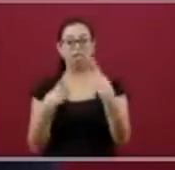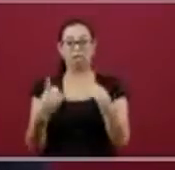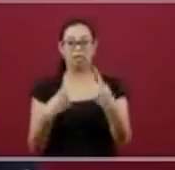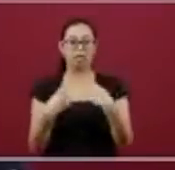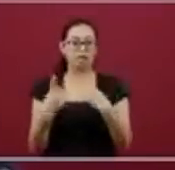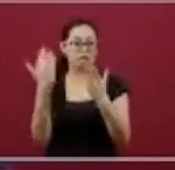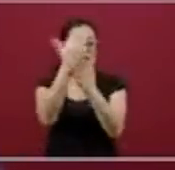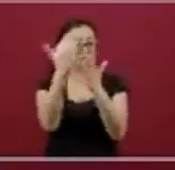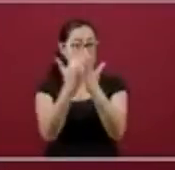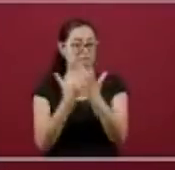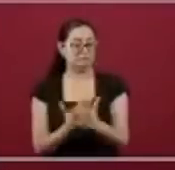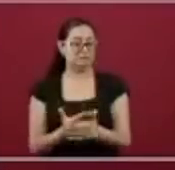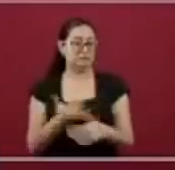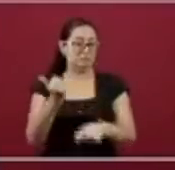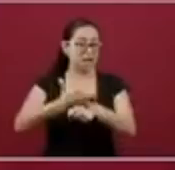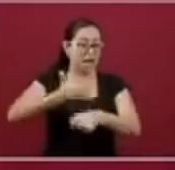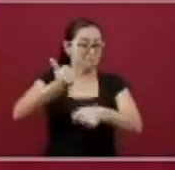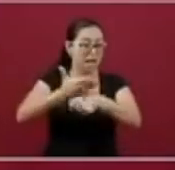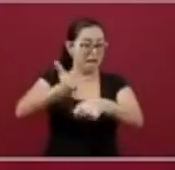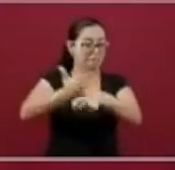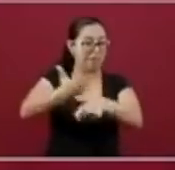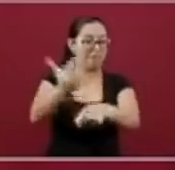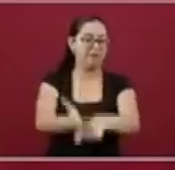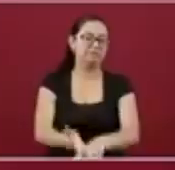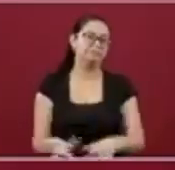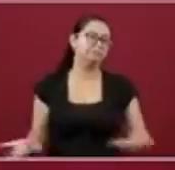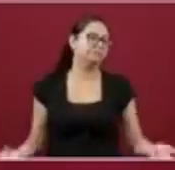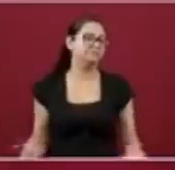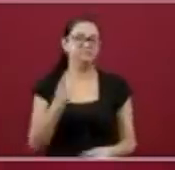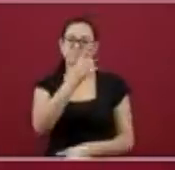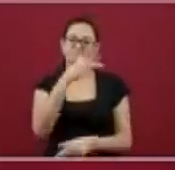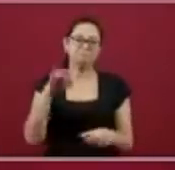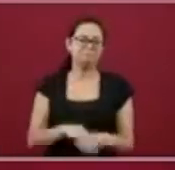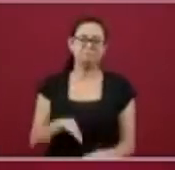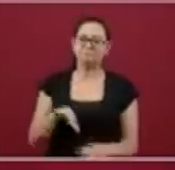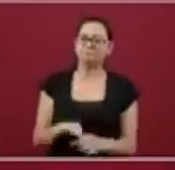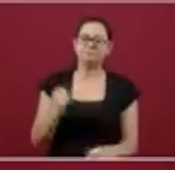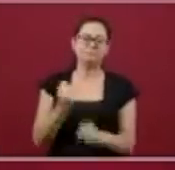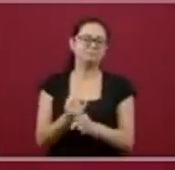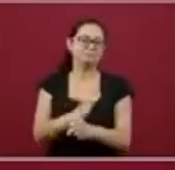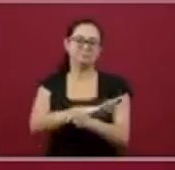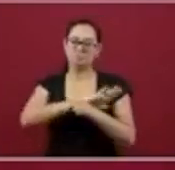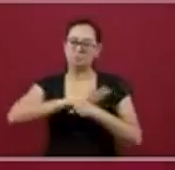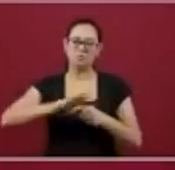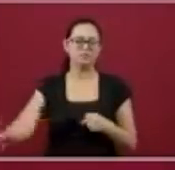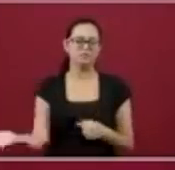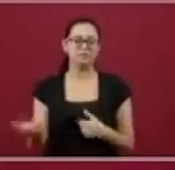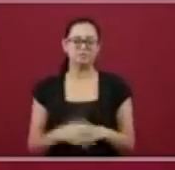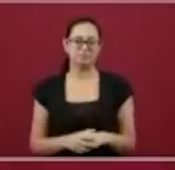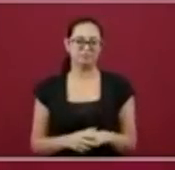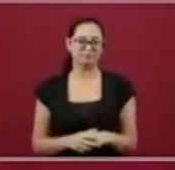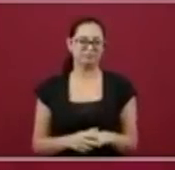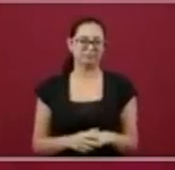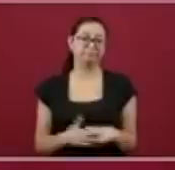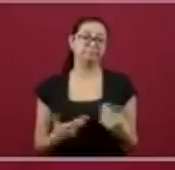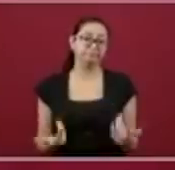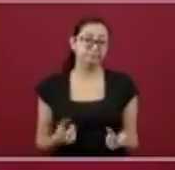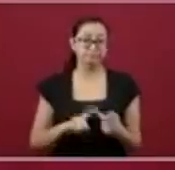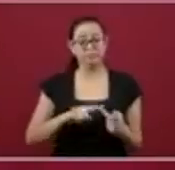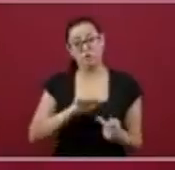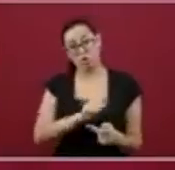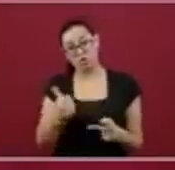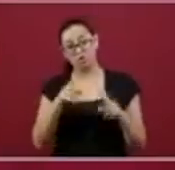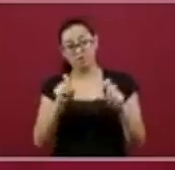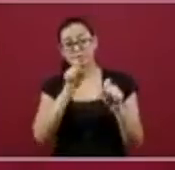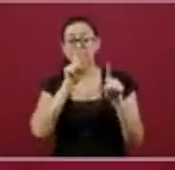acciones, fortalecer a los consulados de México en Estados Unidos, para que se garanticen los derechos plenos de los 24 millones de connacionales que viven y